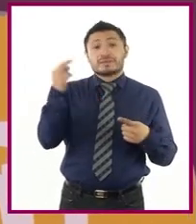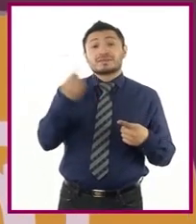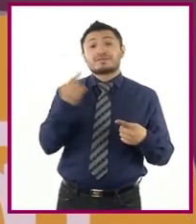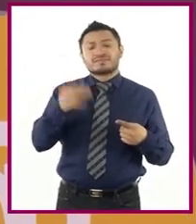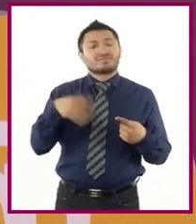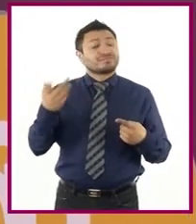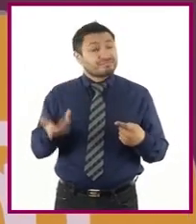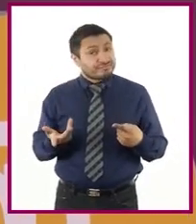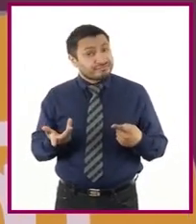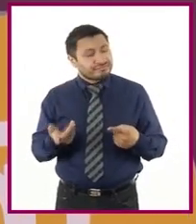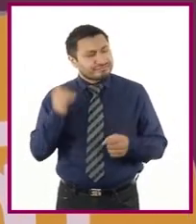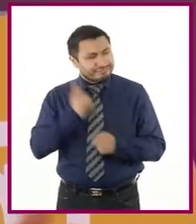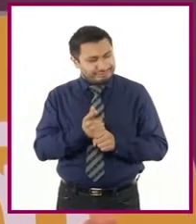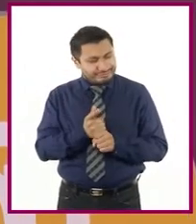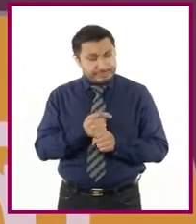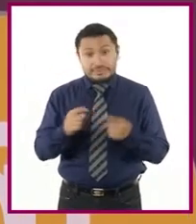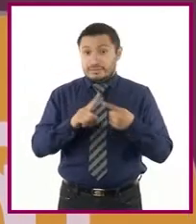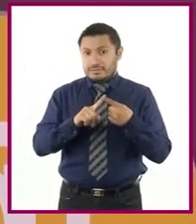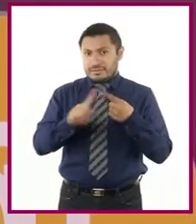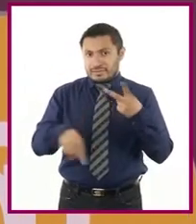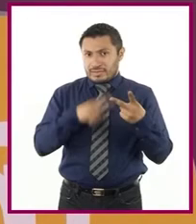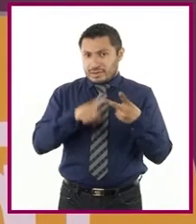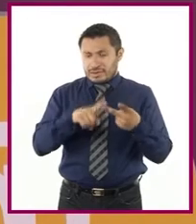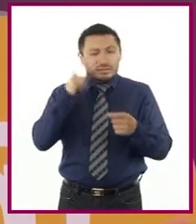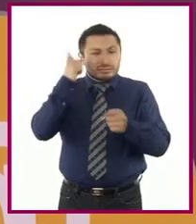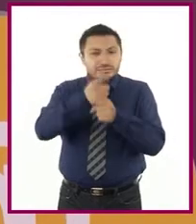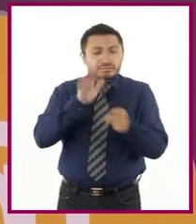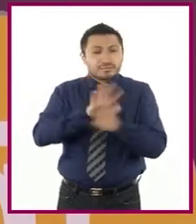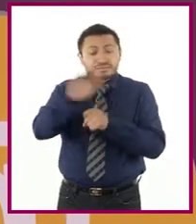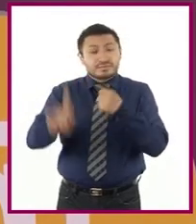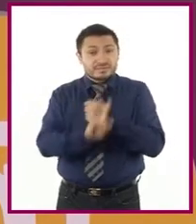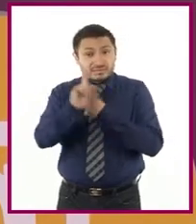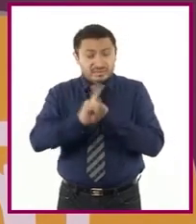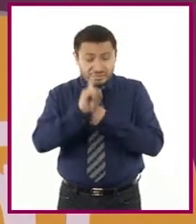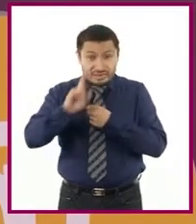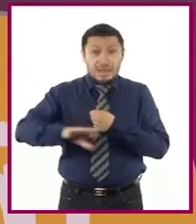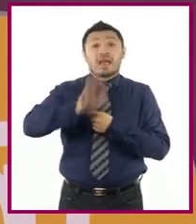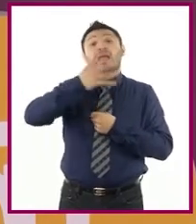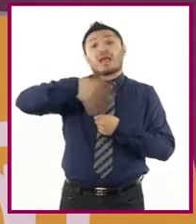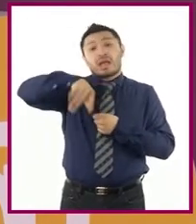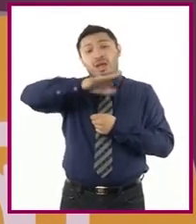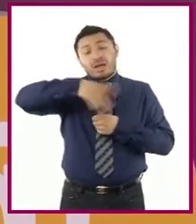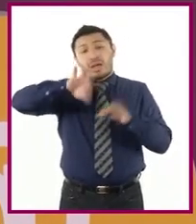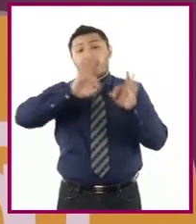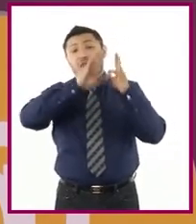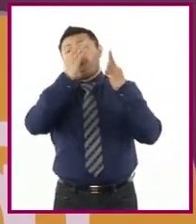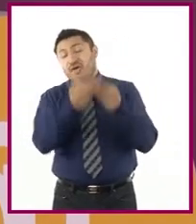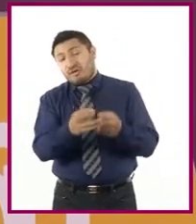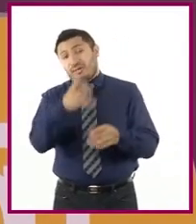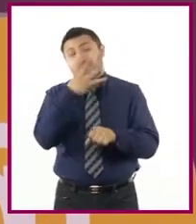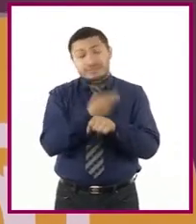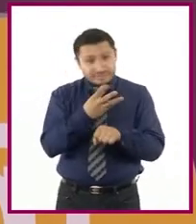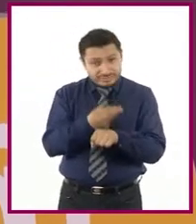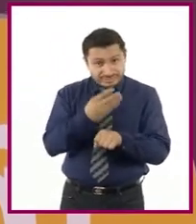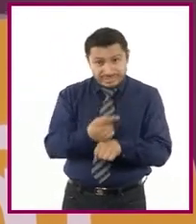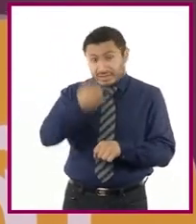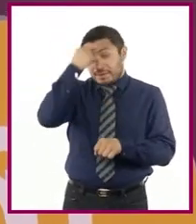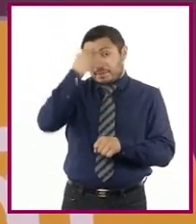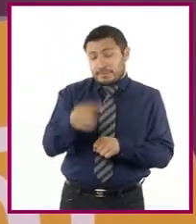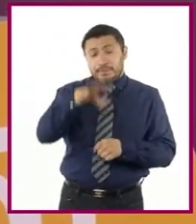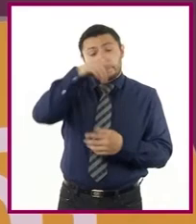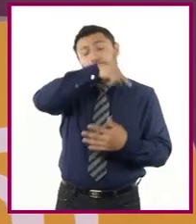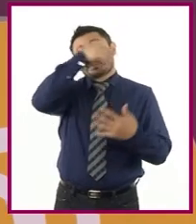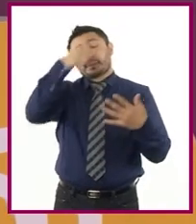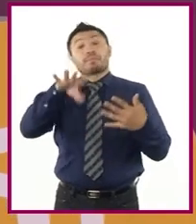necesidades. 2. Identificar el problema y buscar diferentes alternativas de solución para elegir la